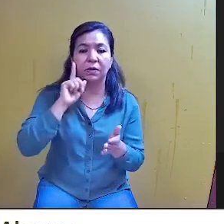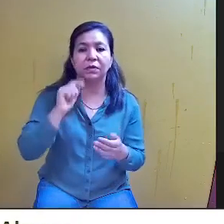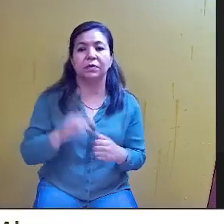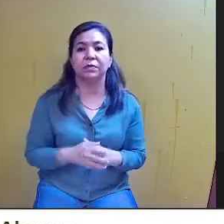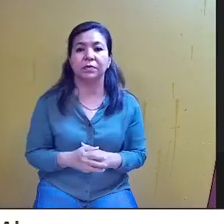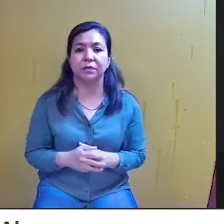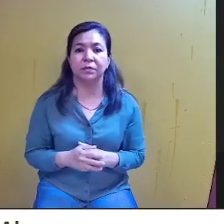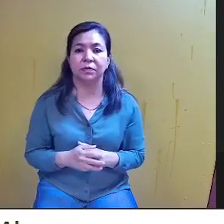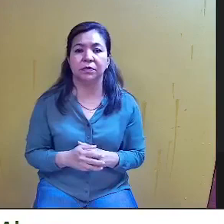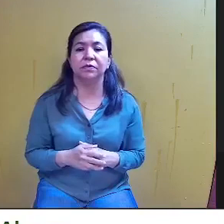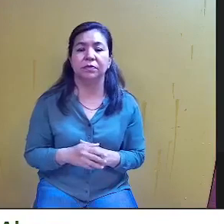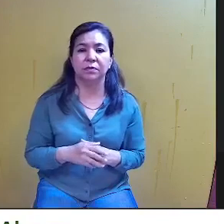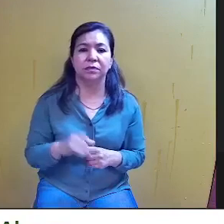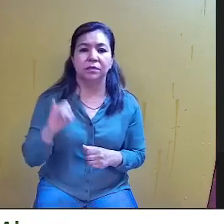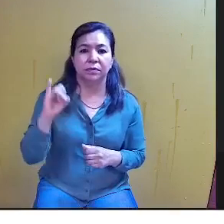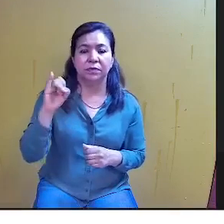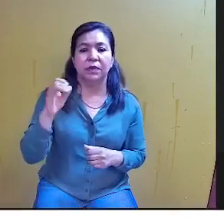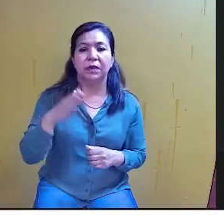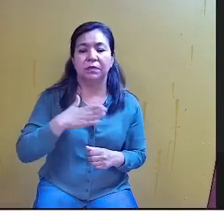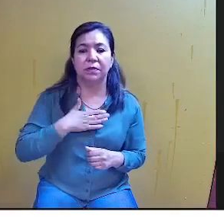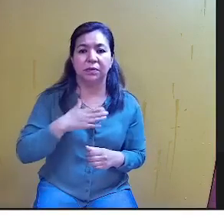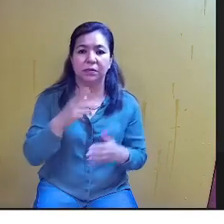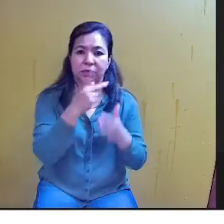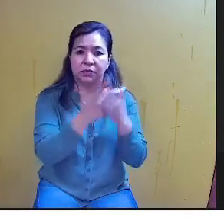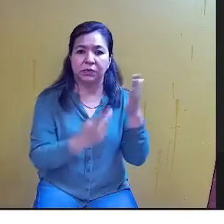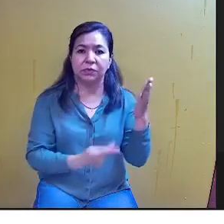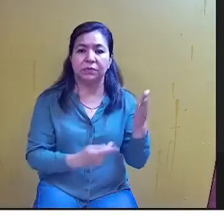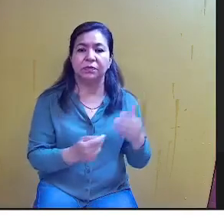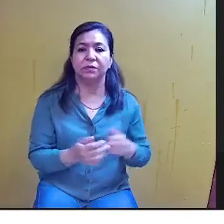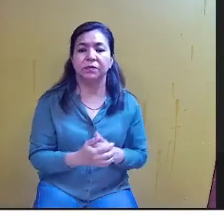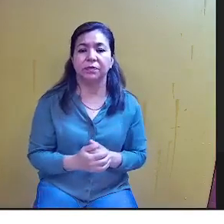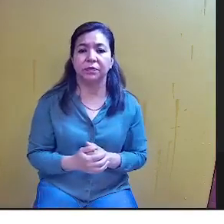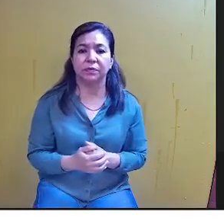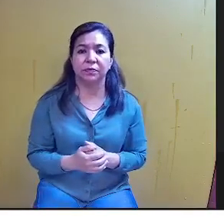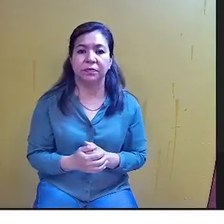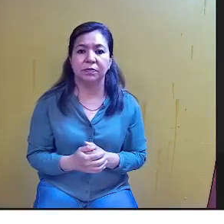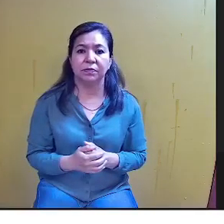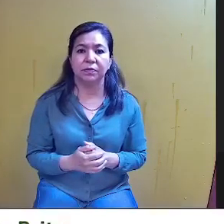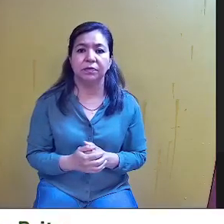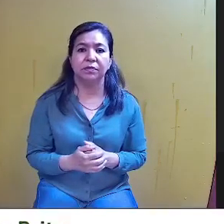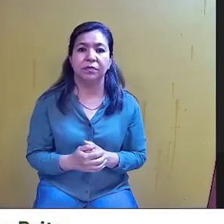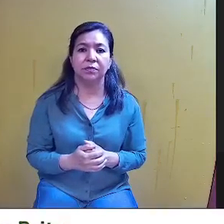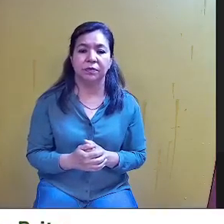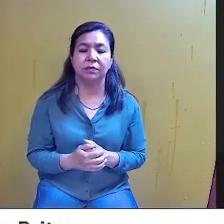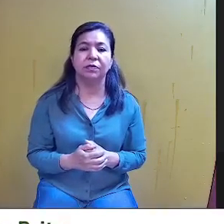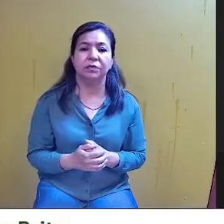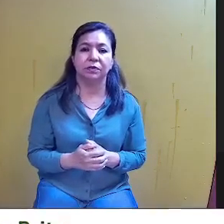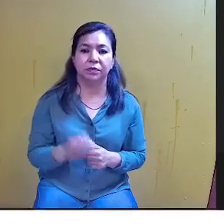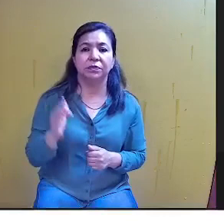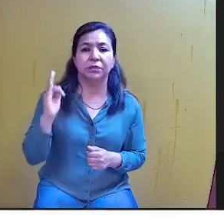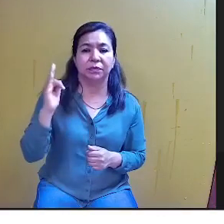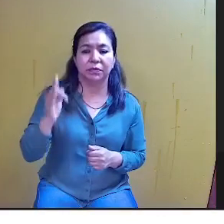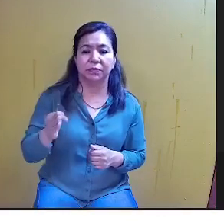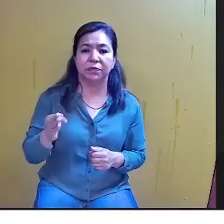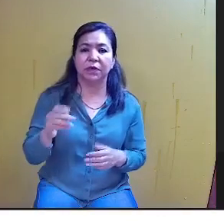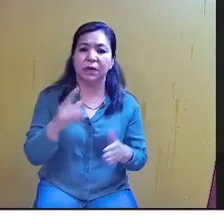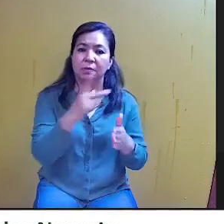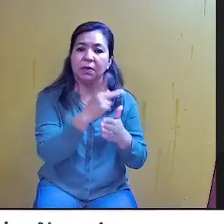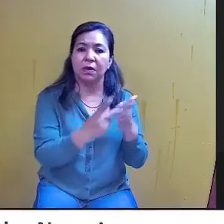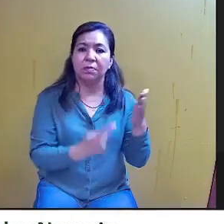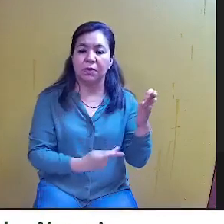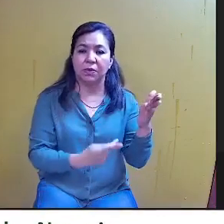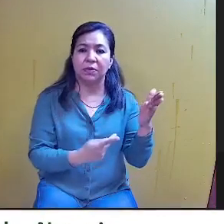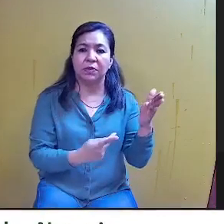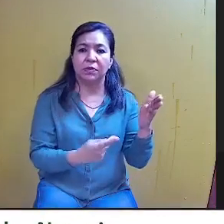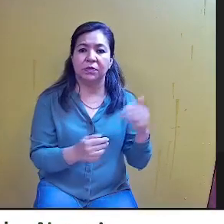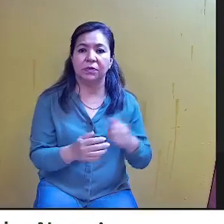Alcaraz. Es mi proyecto. Gracias, magistrada. Magistrada Hilda Rosa Delgado Brito. A favor del proyecto. Gracias,